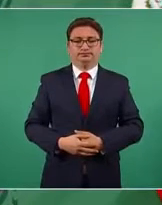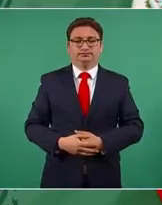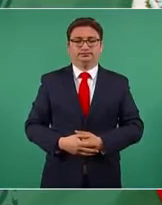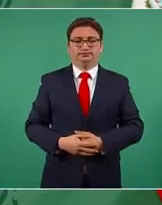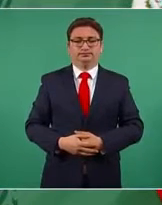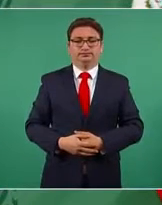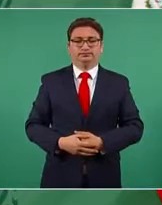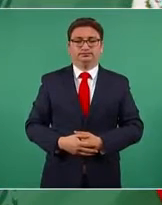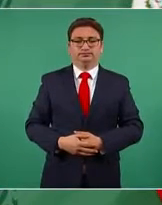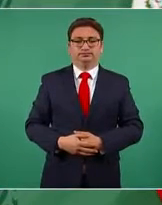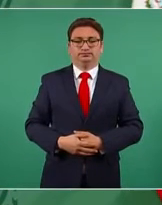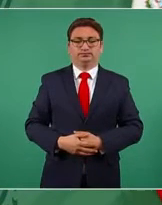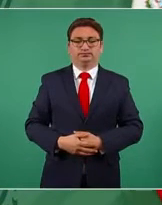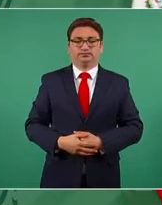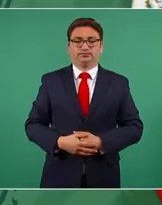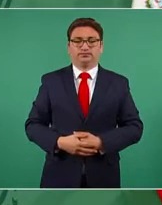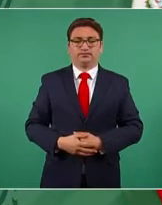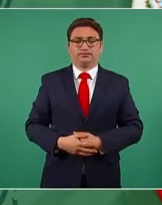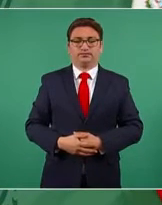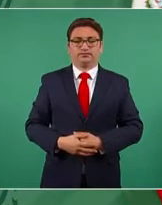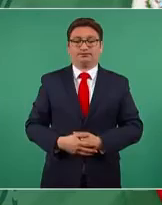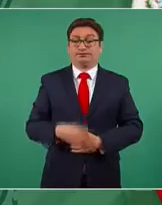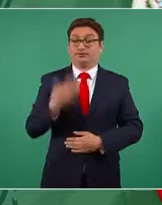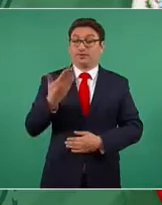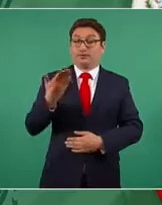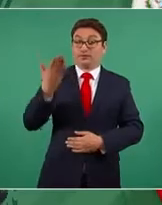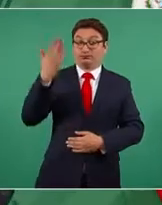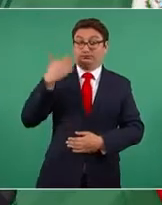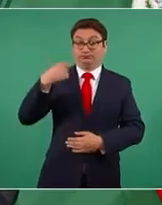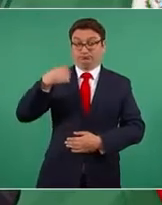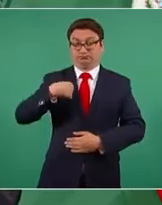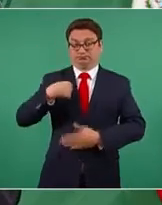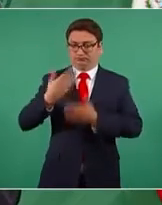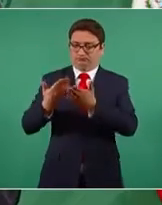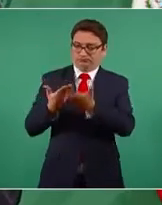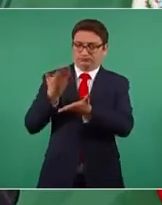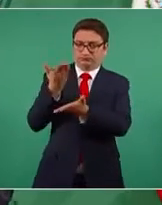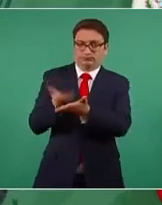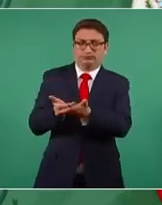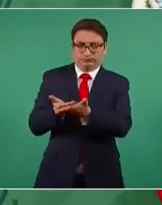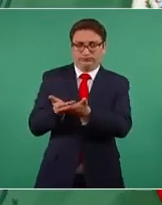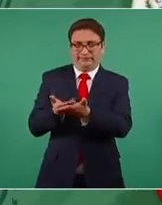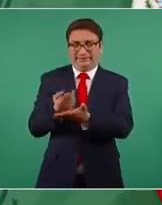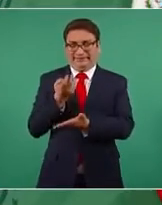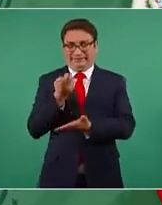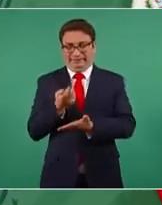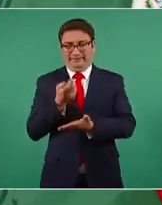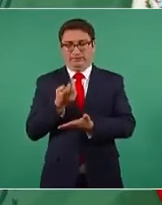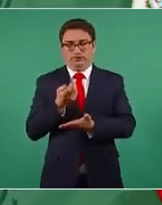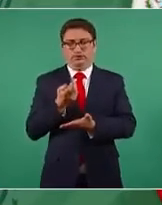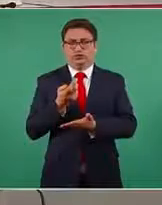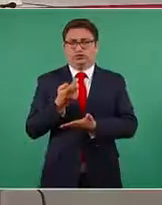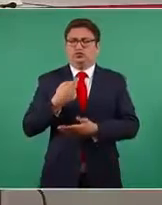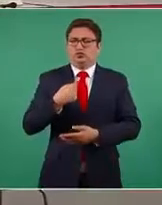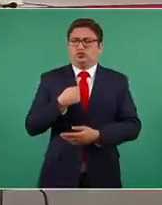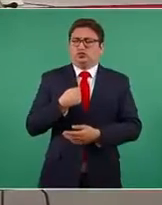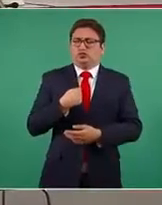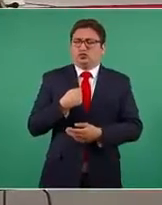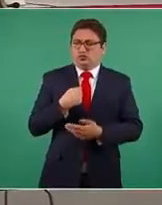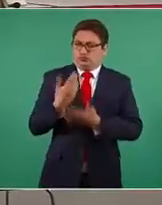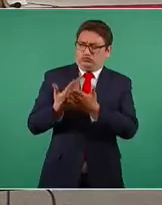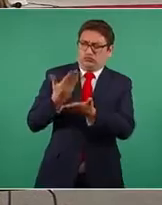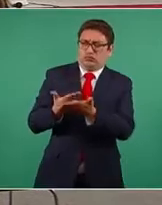Cuando presenté esta iniciativa, lo hice porque